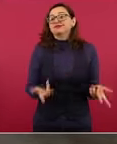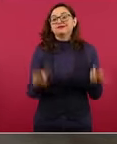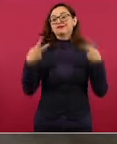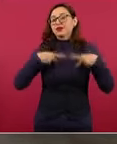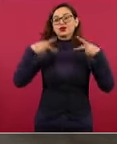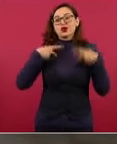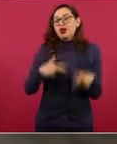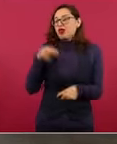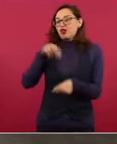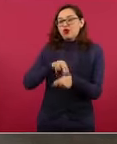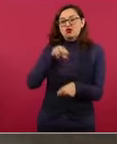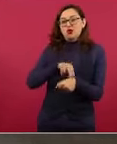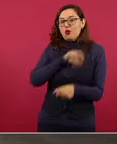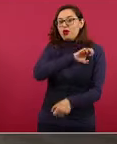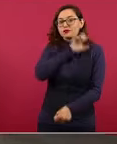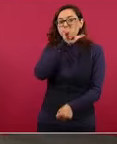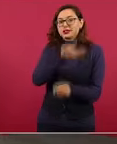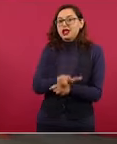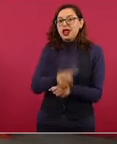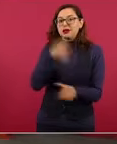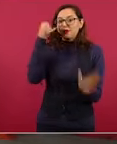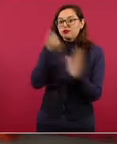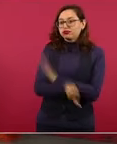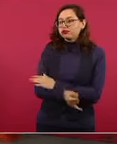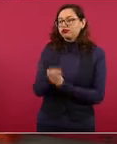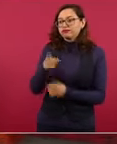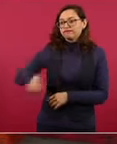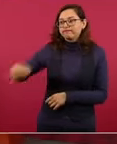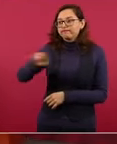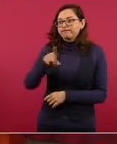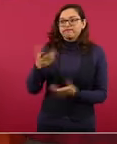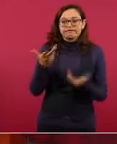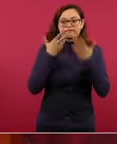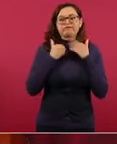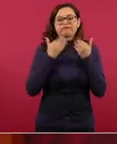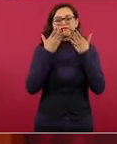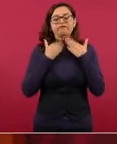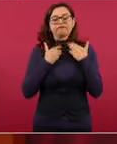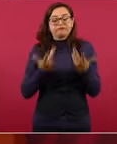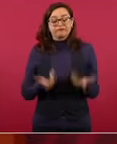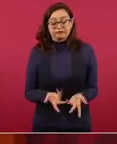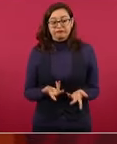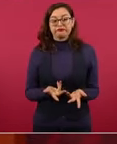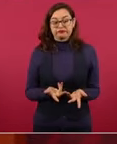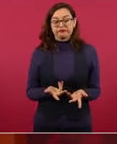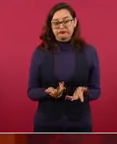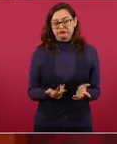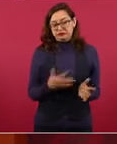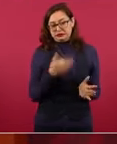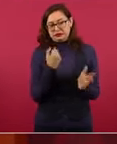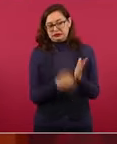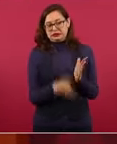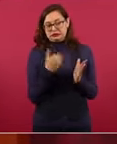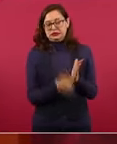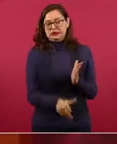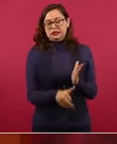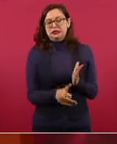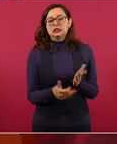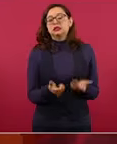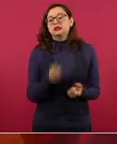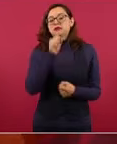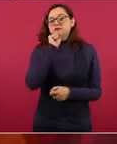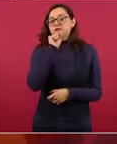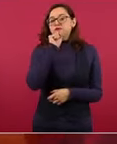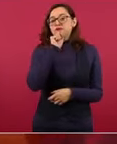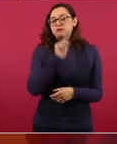especializado y terminar de resolver